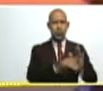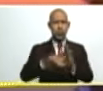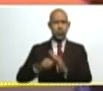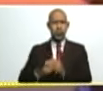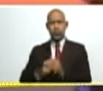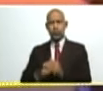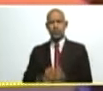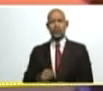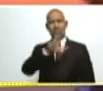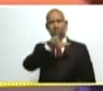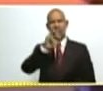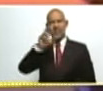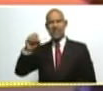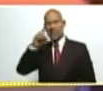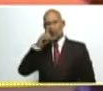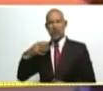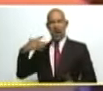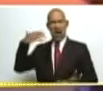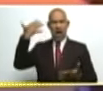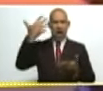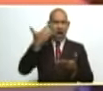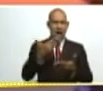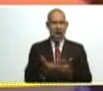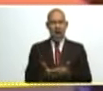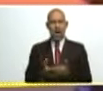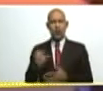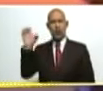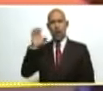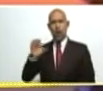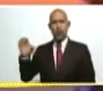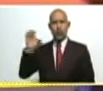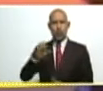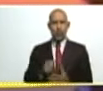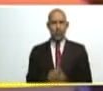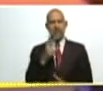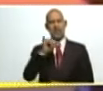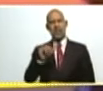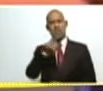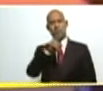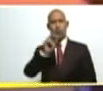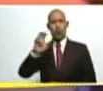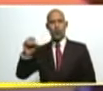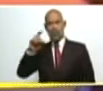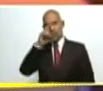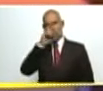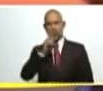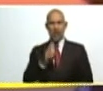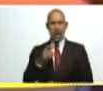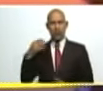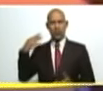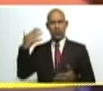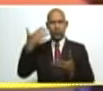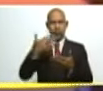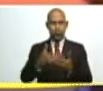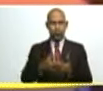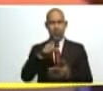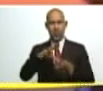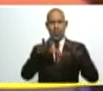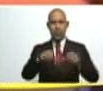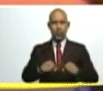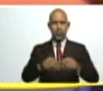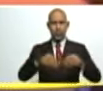durante 300 años de colonialismo directo y 200 años de neocolonialismo. Por